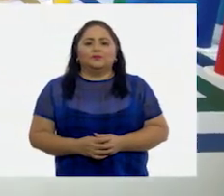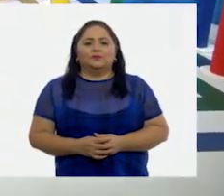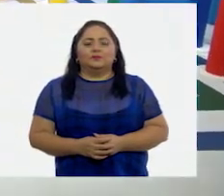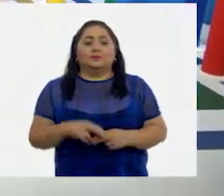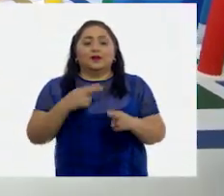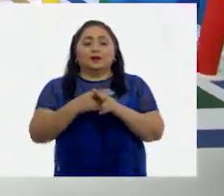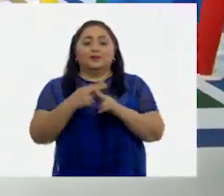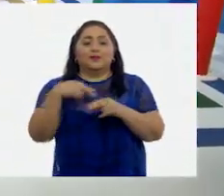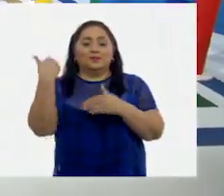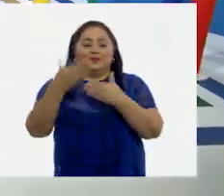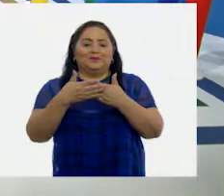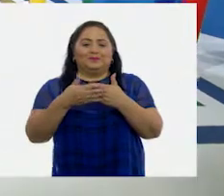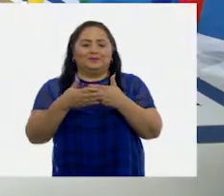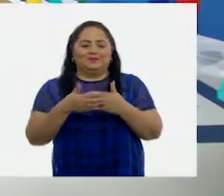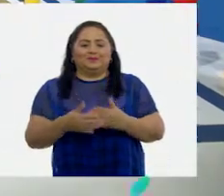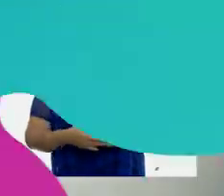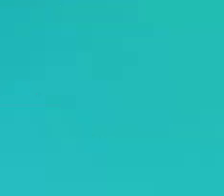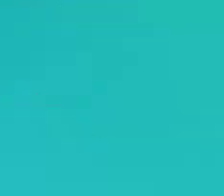¡Hasta la próxima! Bye.